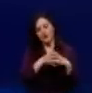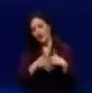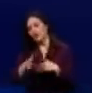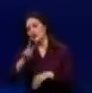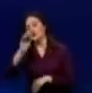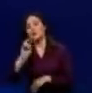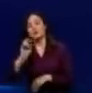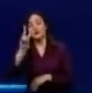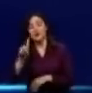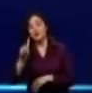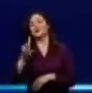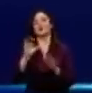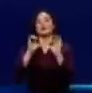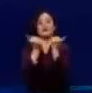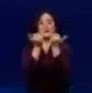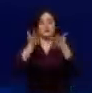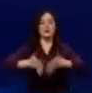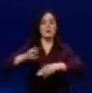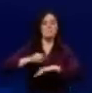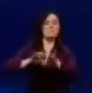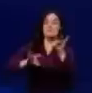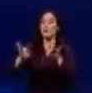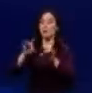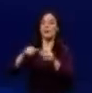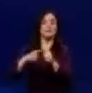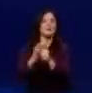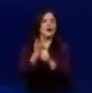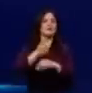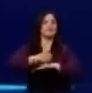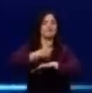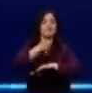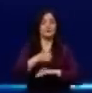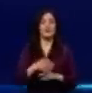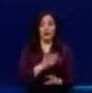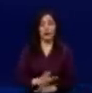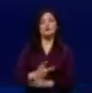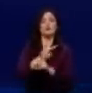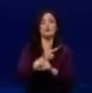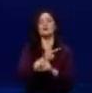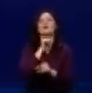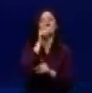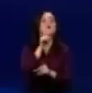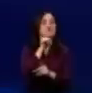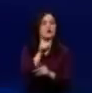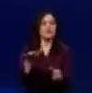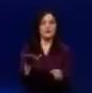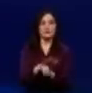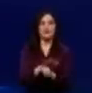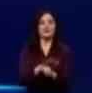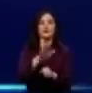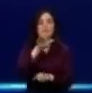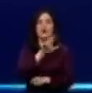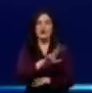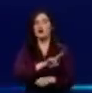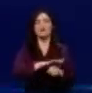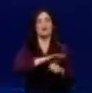Los asambleístas escogieron a las principales autoridades, pero el Consejo de la Legislatura quedó incompleto. Ni Alianza Creo